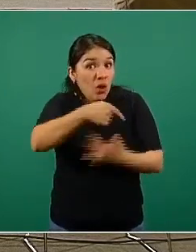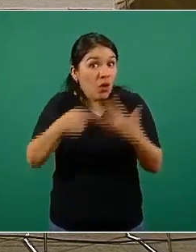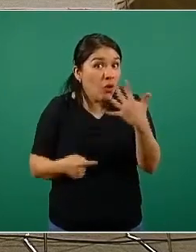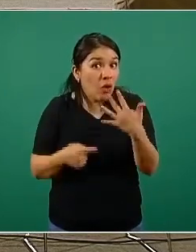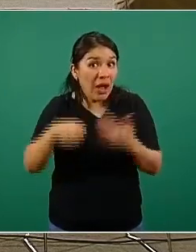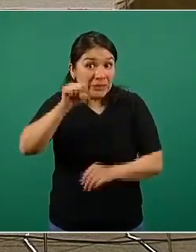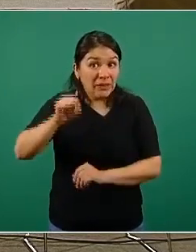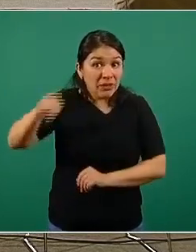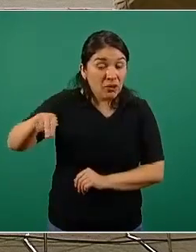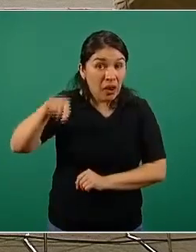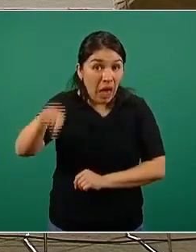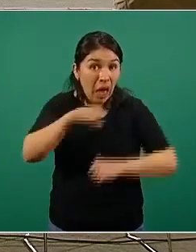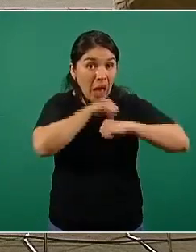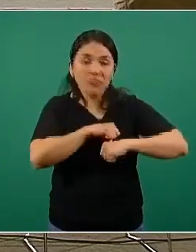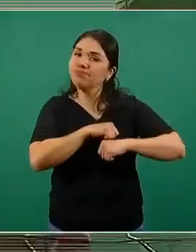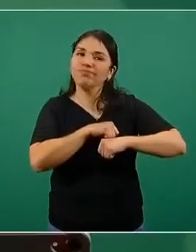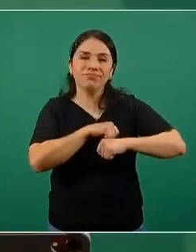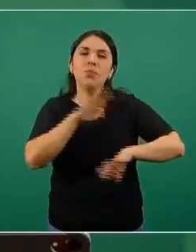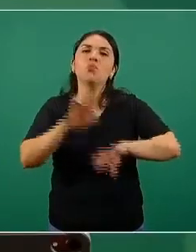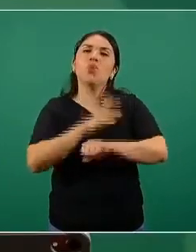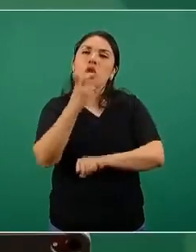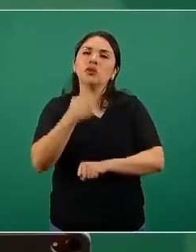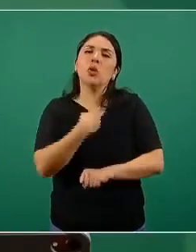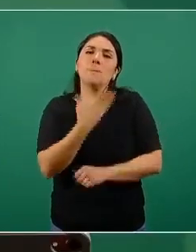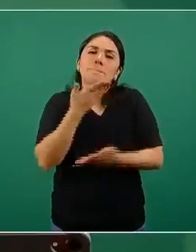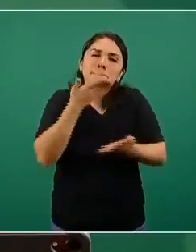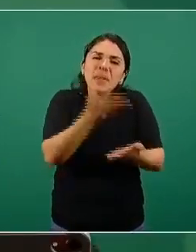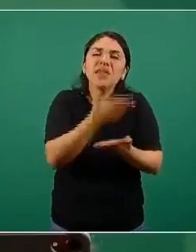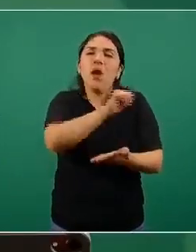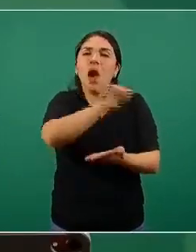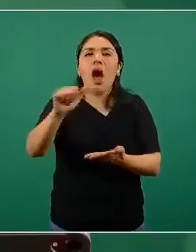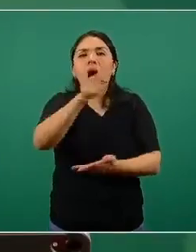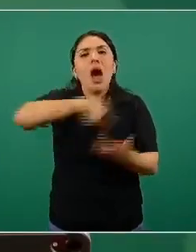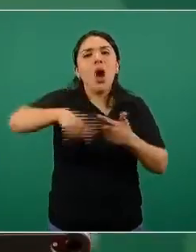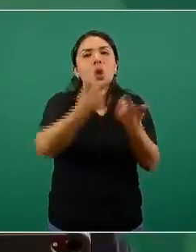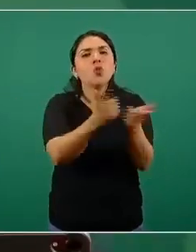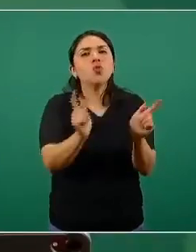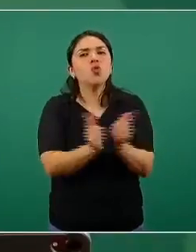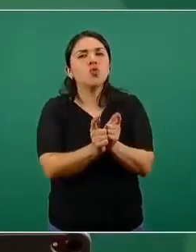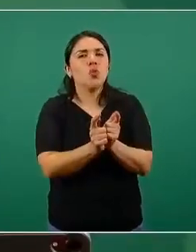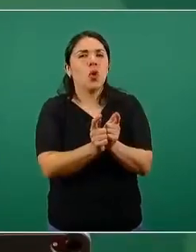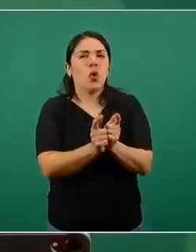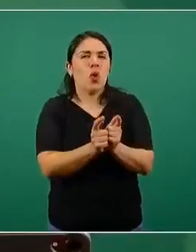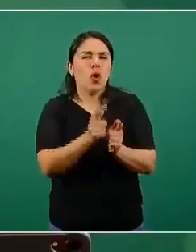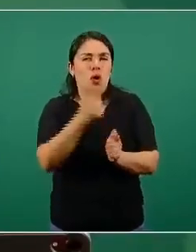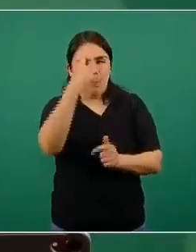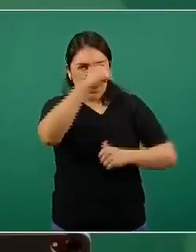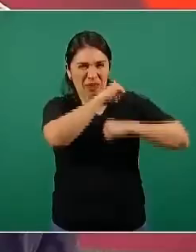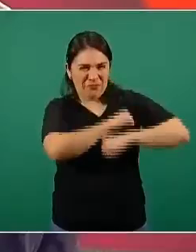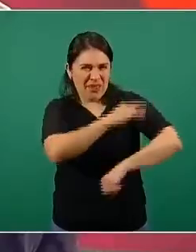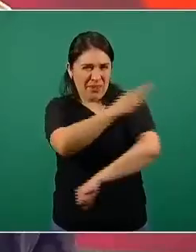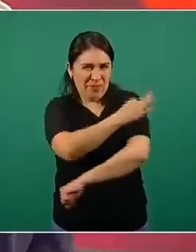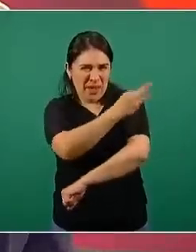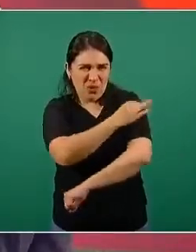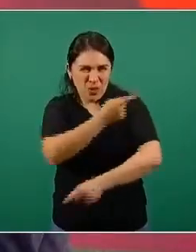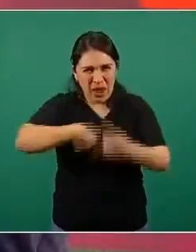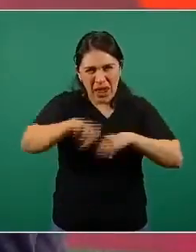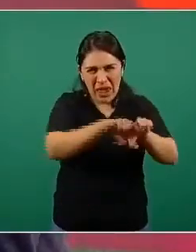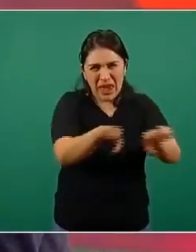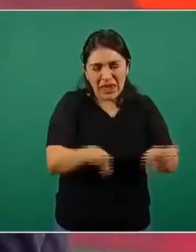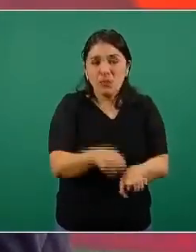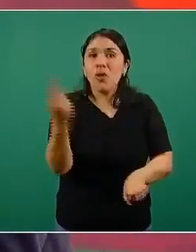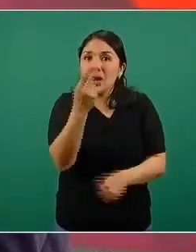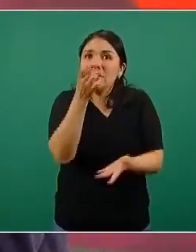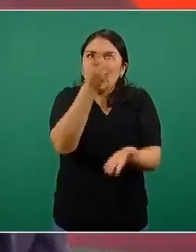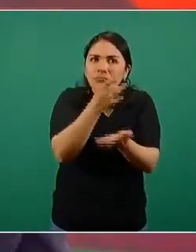Entonces, por eso le estamos pidiendo a las brigadas correcaminos, a los servidores de la nación, que identifiquen estas oportunidades para que en